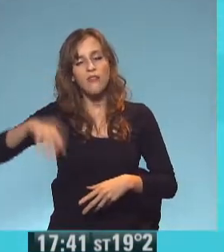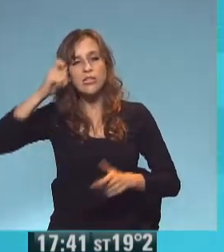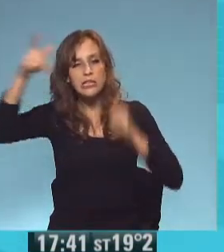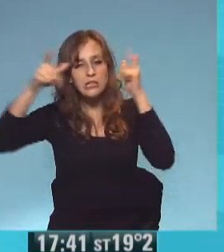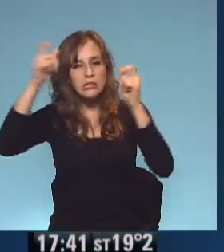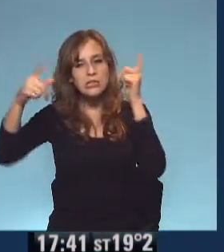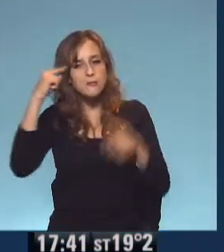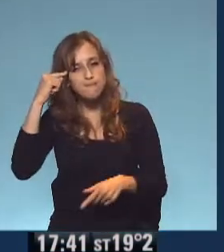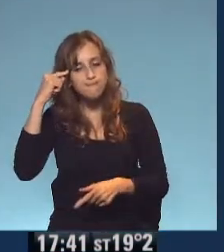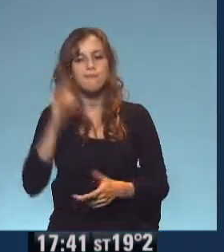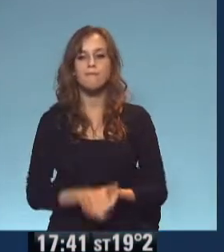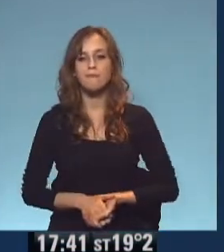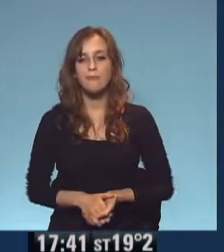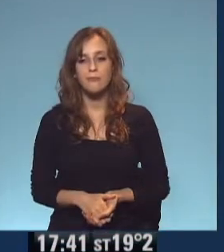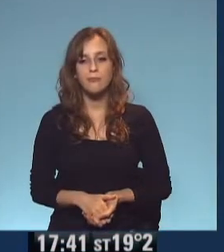de ideas.